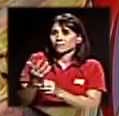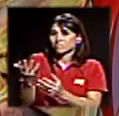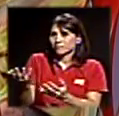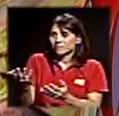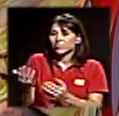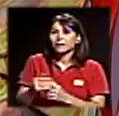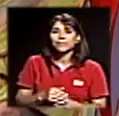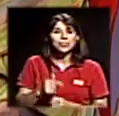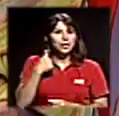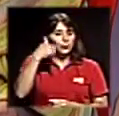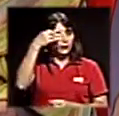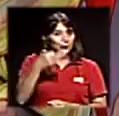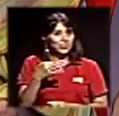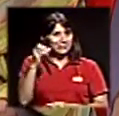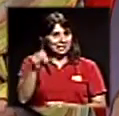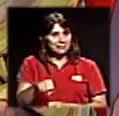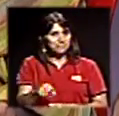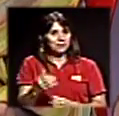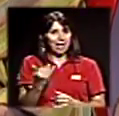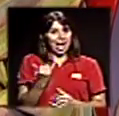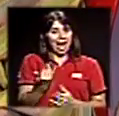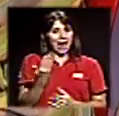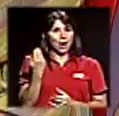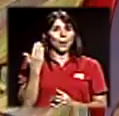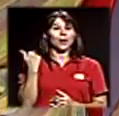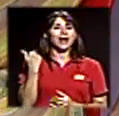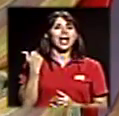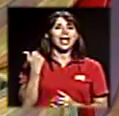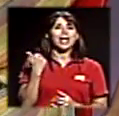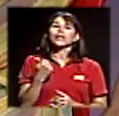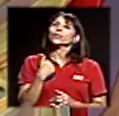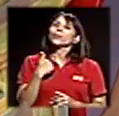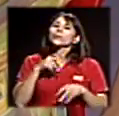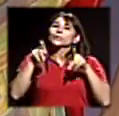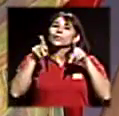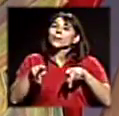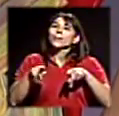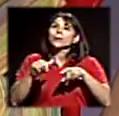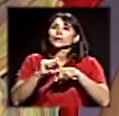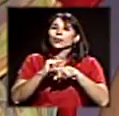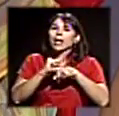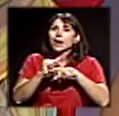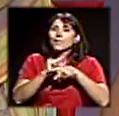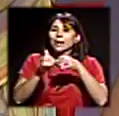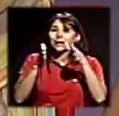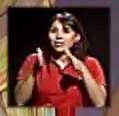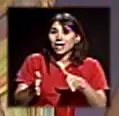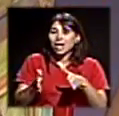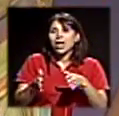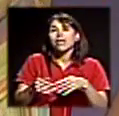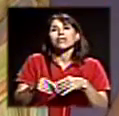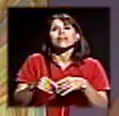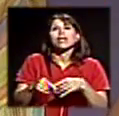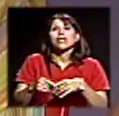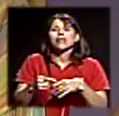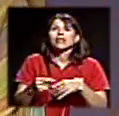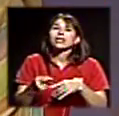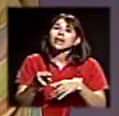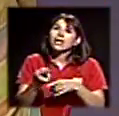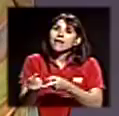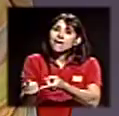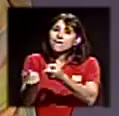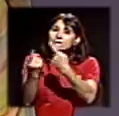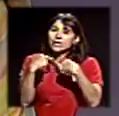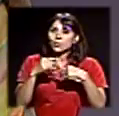años? Creo que sí. Ahora acabamos de tener un pasante que ha pasado un mes en mi casa visitando con